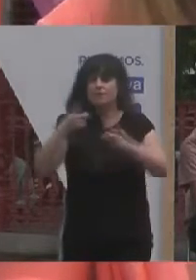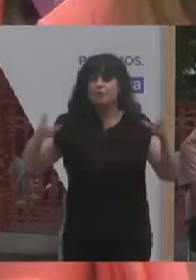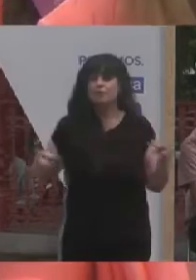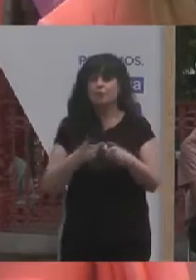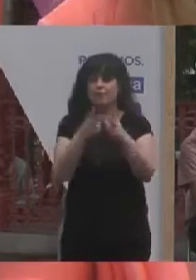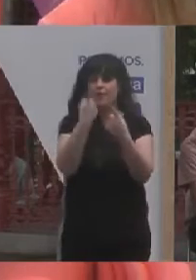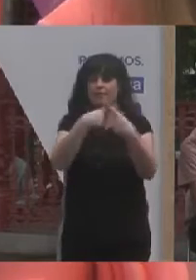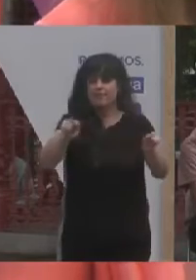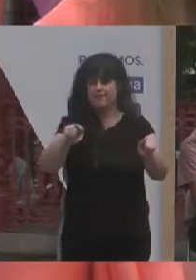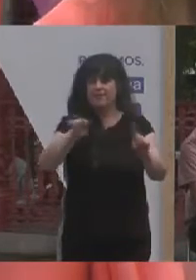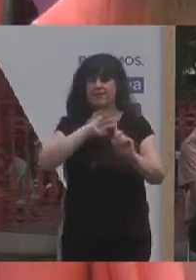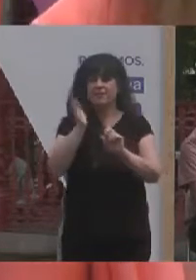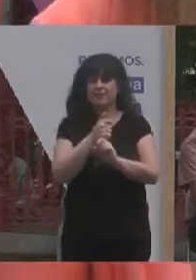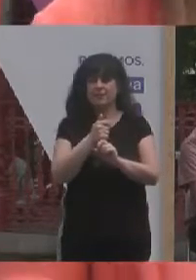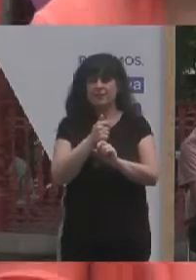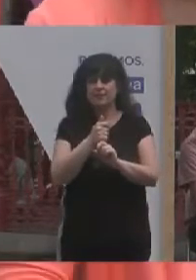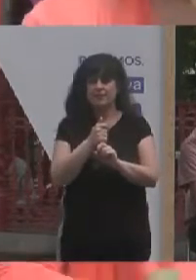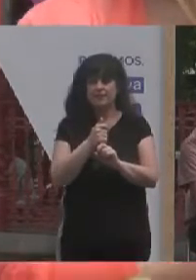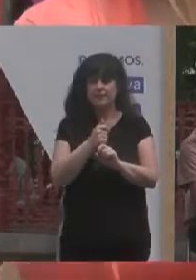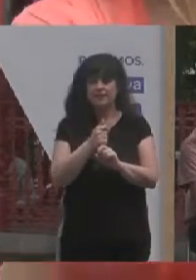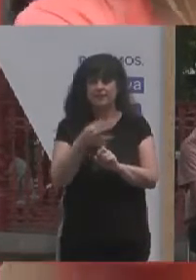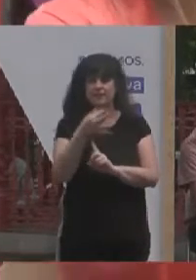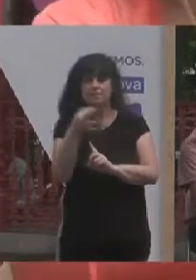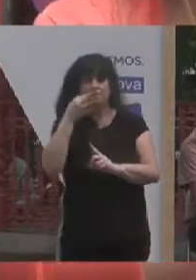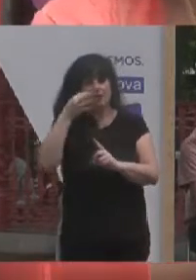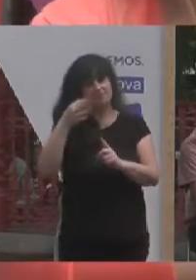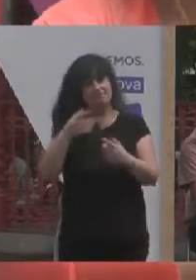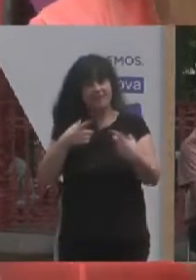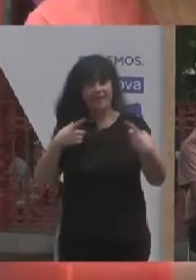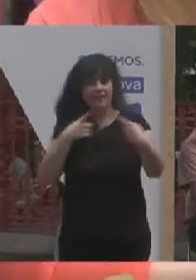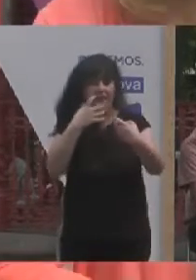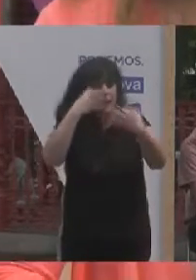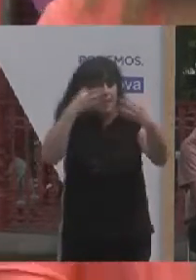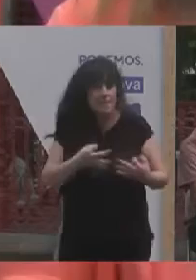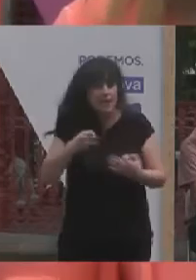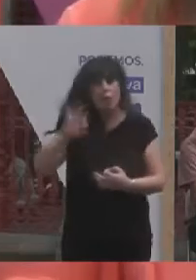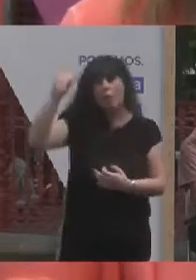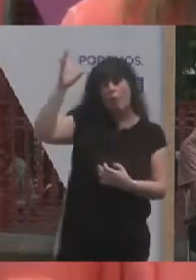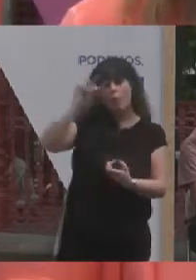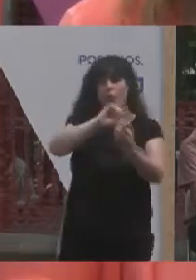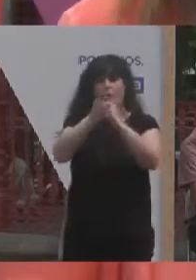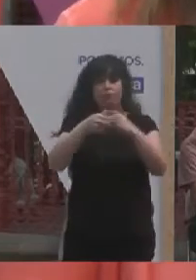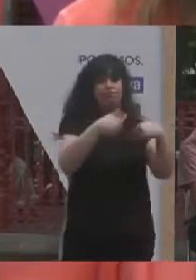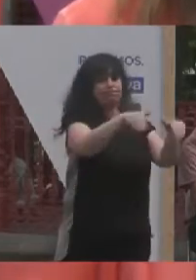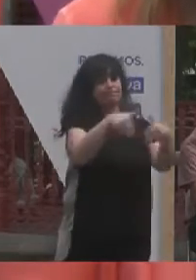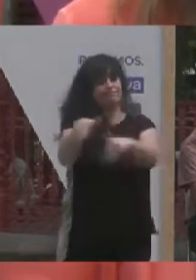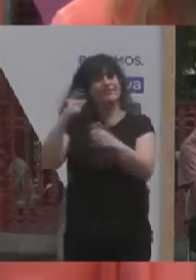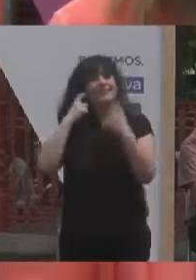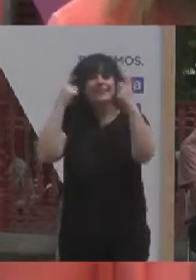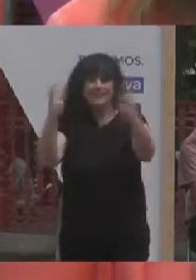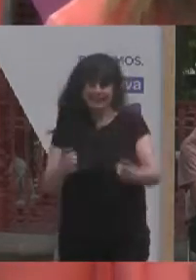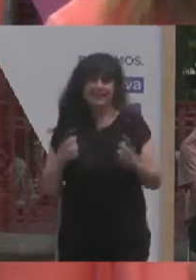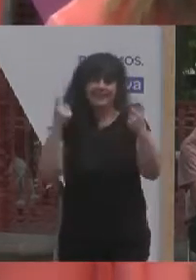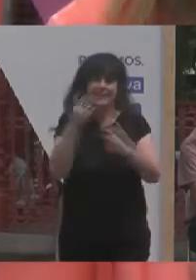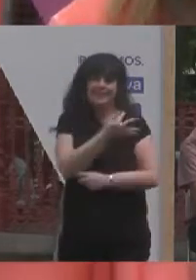distinta que alonxe o peligro de guerra e do cambio climático. Estou seguro que eso, e como dicen